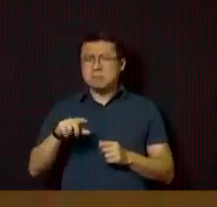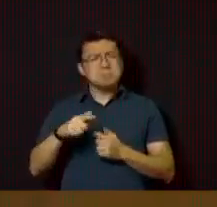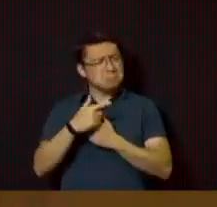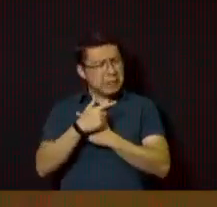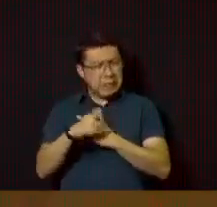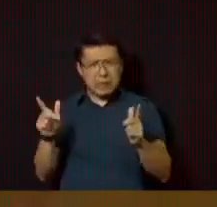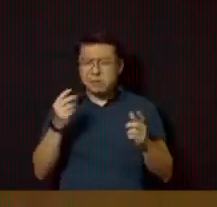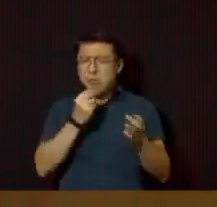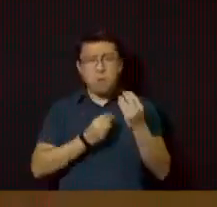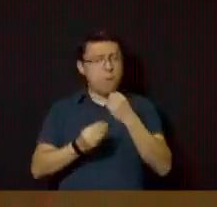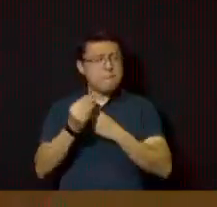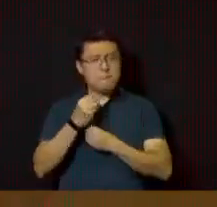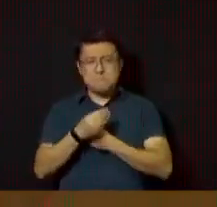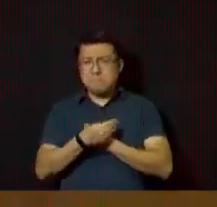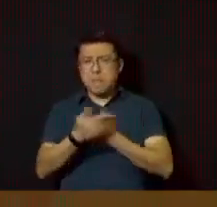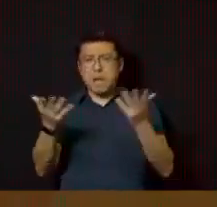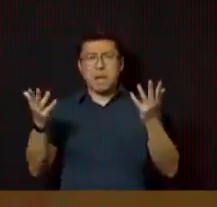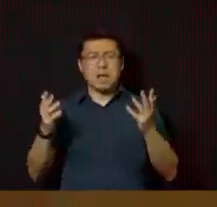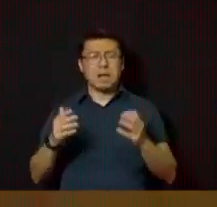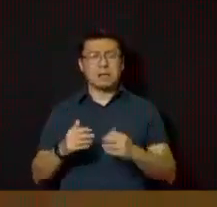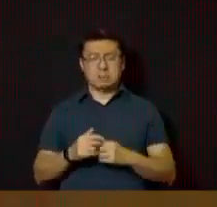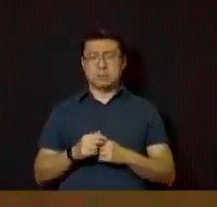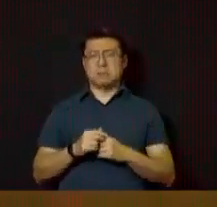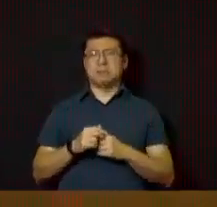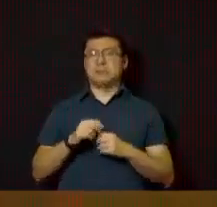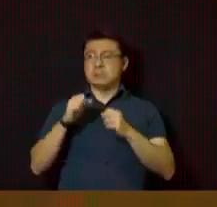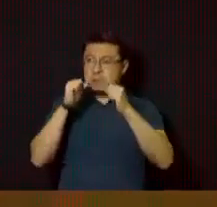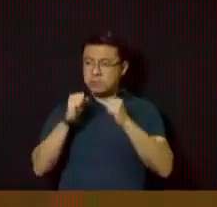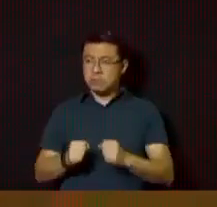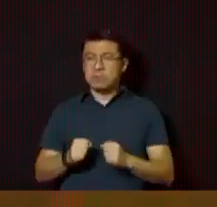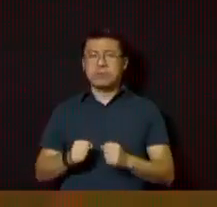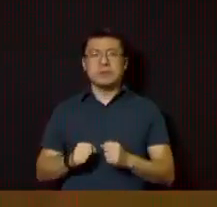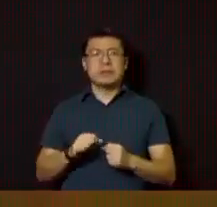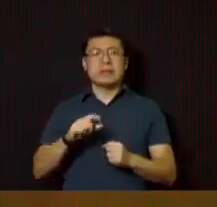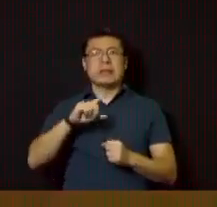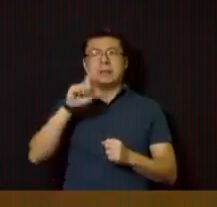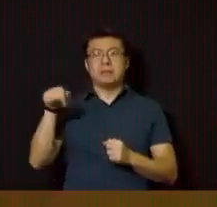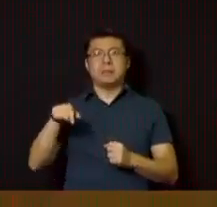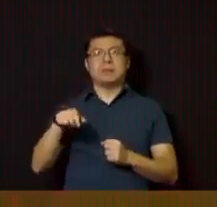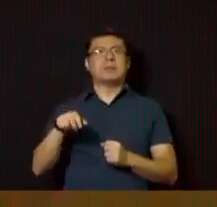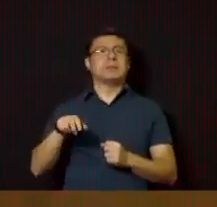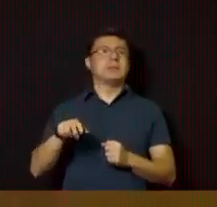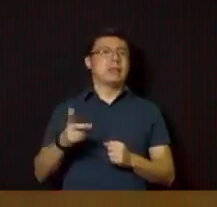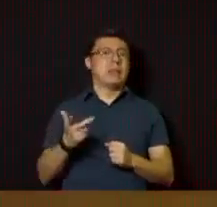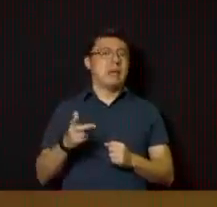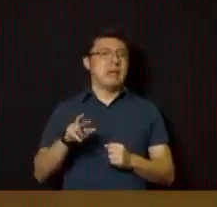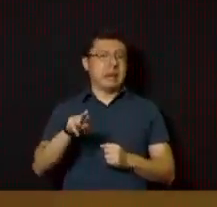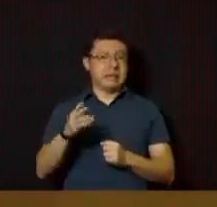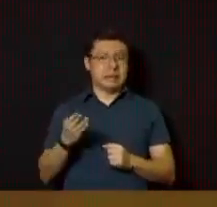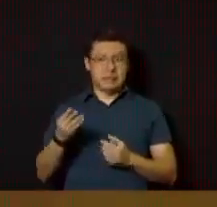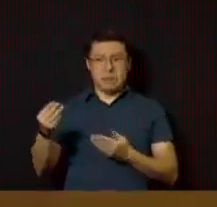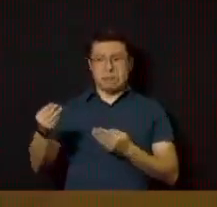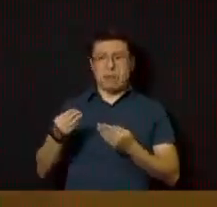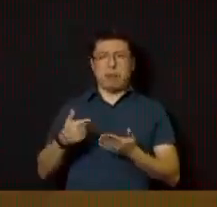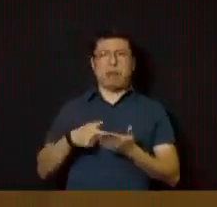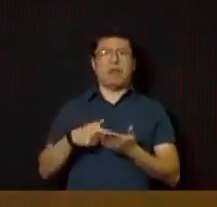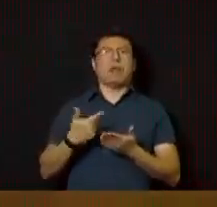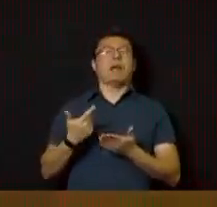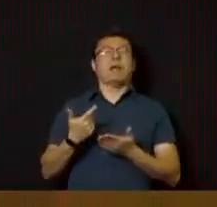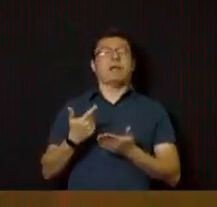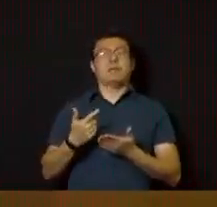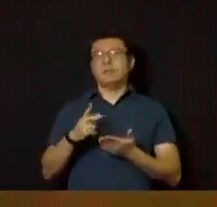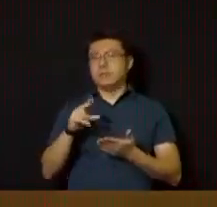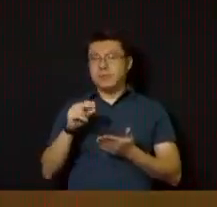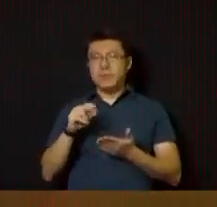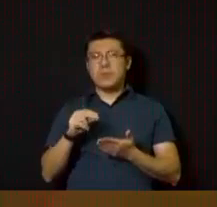seguro, ¿no? Porque yo quería asegurarme para que luego no me vayan a pasar una cuentaza. Y bueno, me acuerdo que